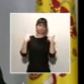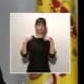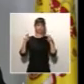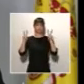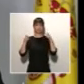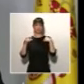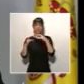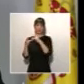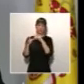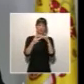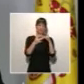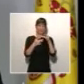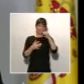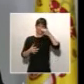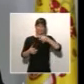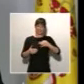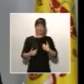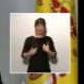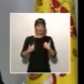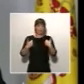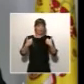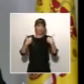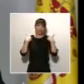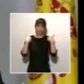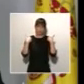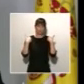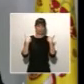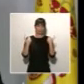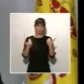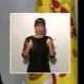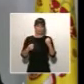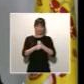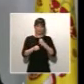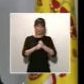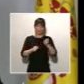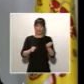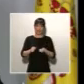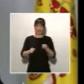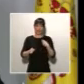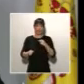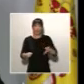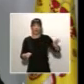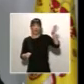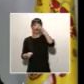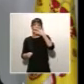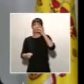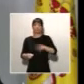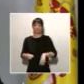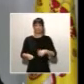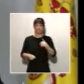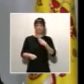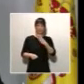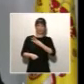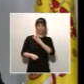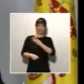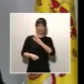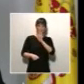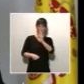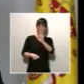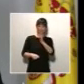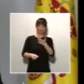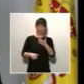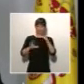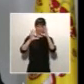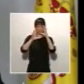que están trabajando sobre el terreno son los mosos de escuadra. De cualquier manera, todo lo que ayude